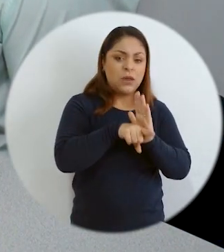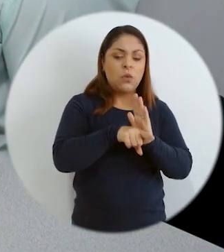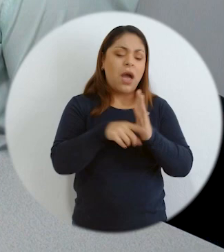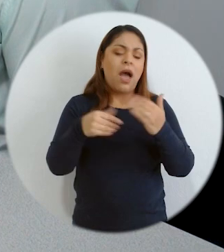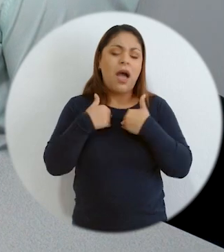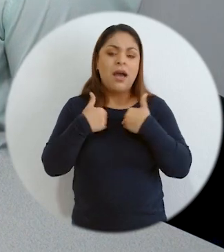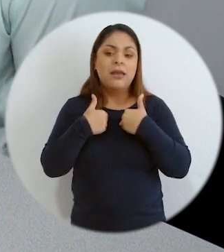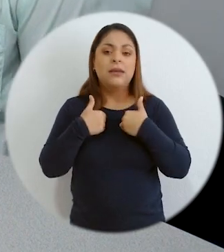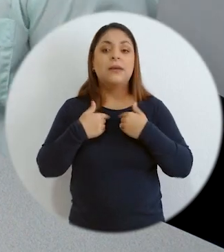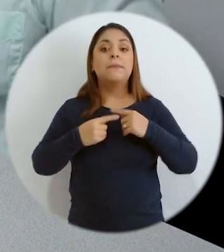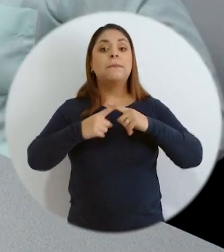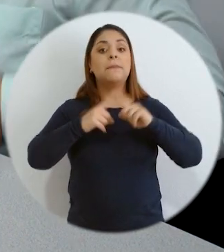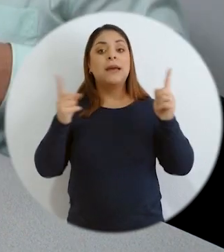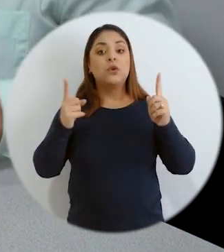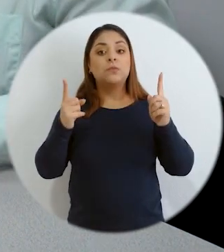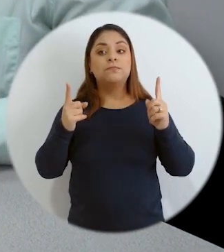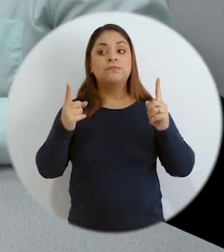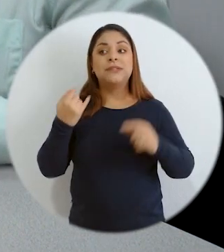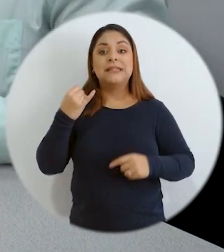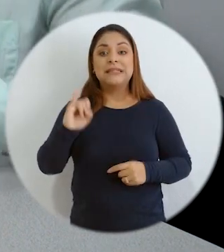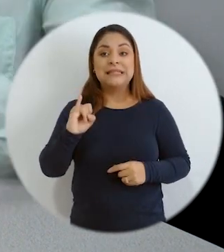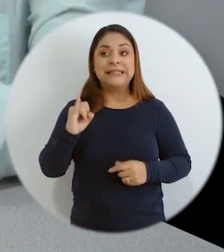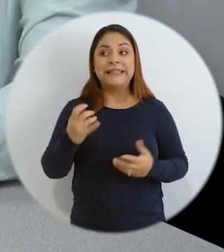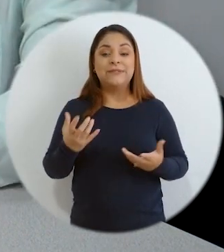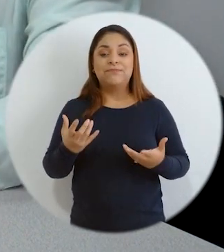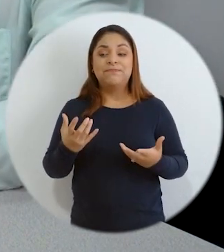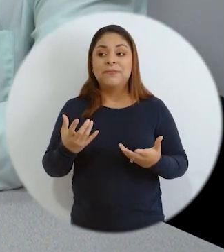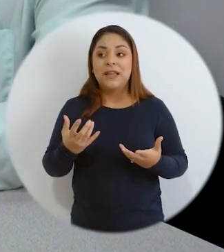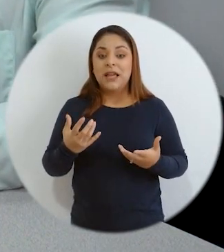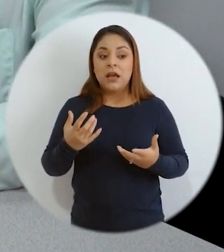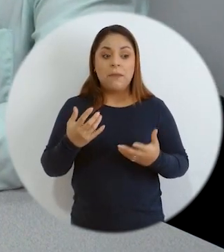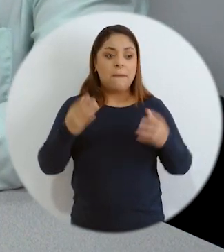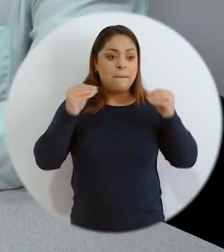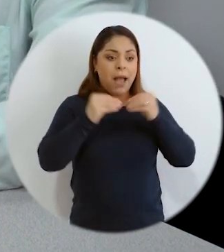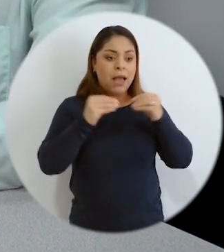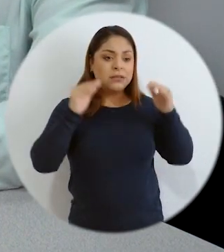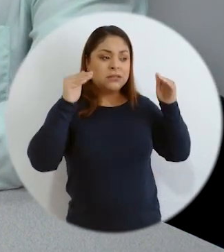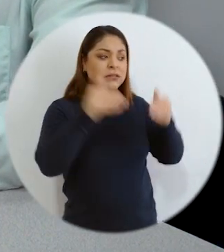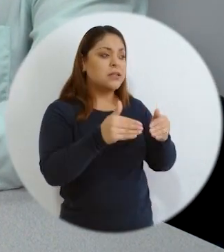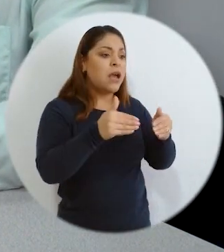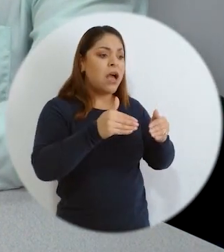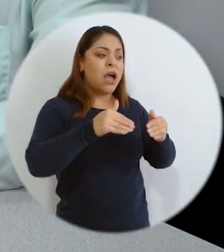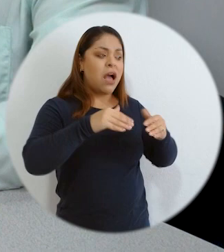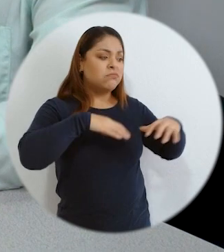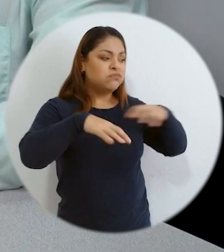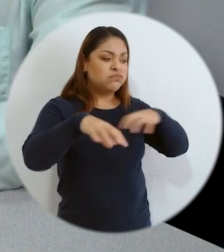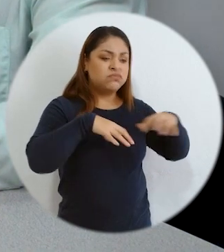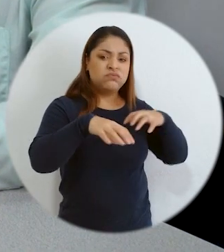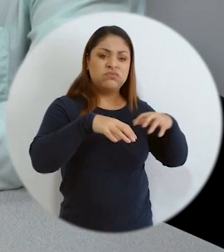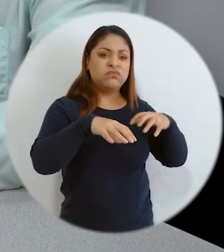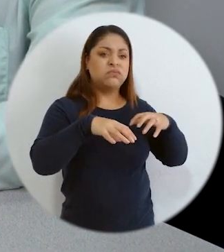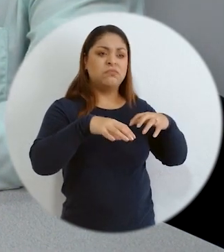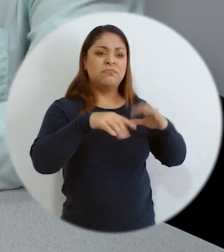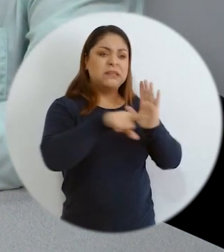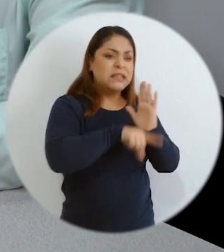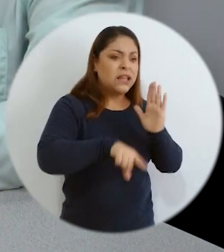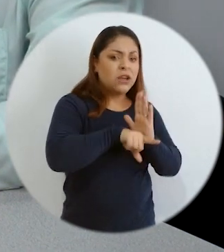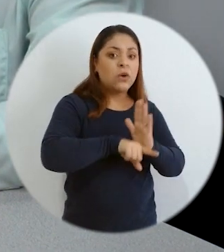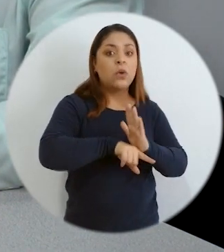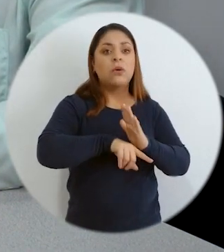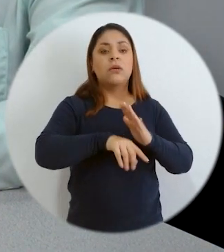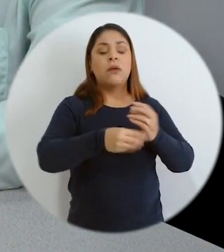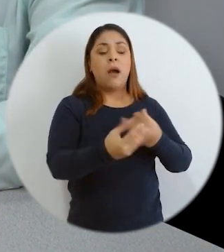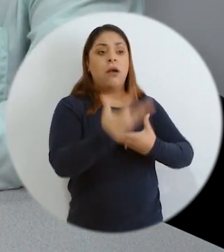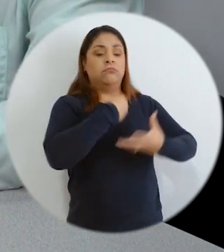entre factores protectores y factores de riesgo se va de un lado o del otro, entonces las probabilidades empiezan también a volcarse. Claro.